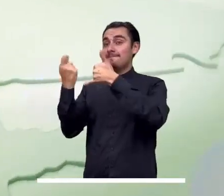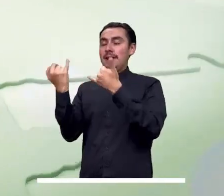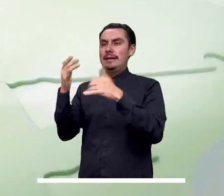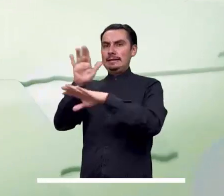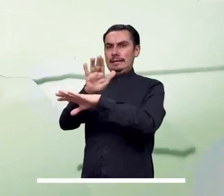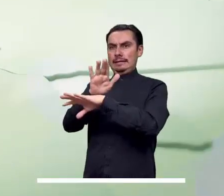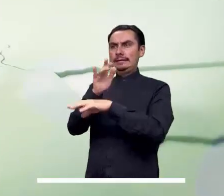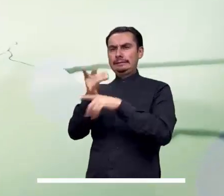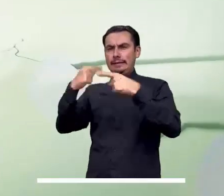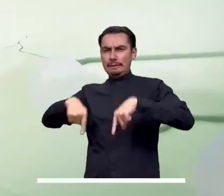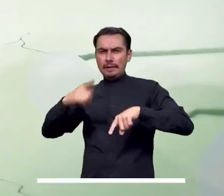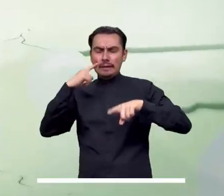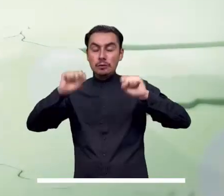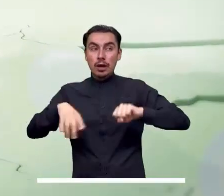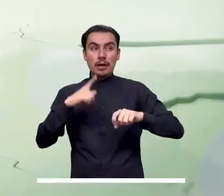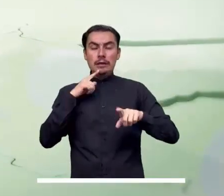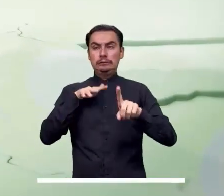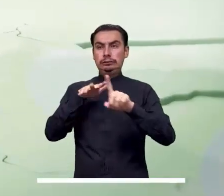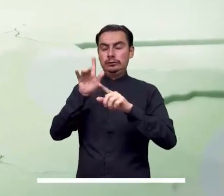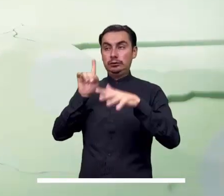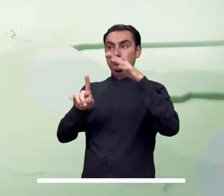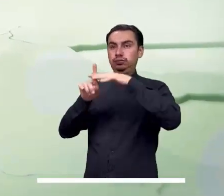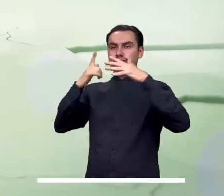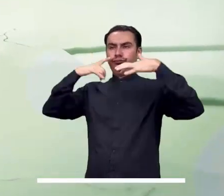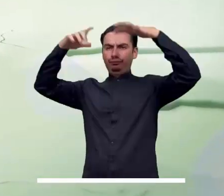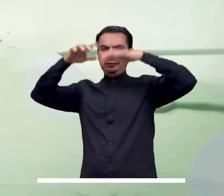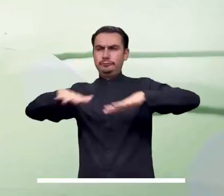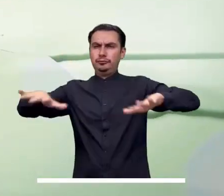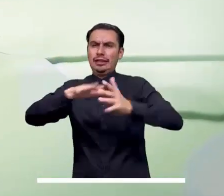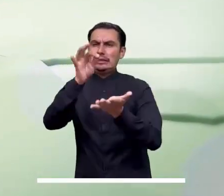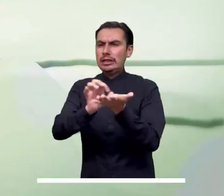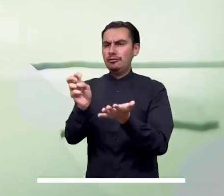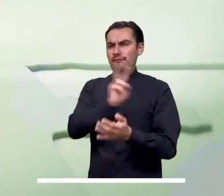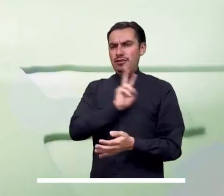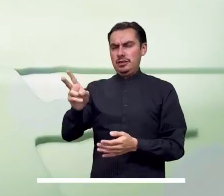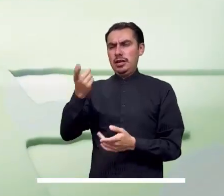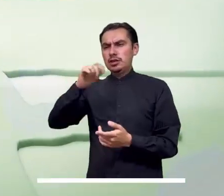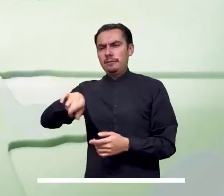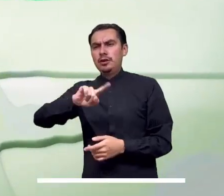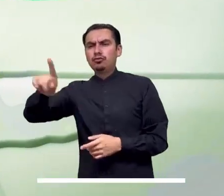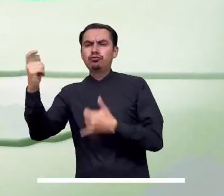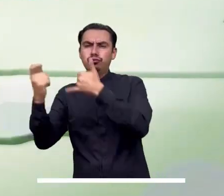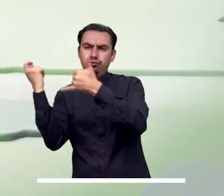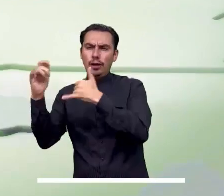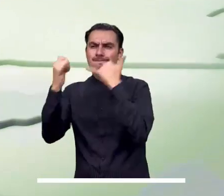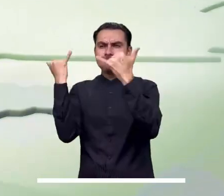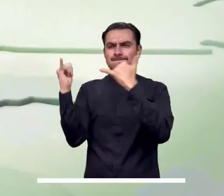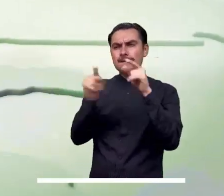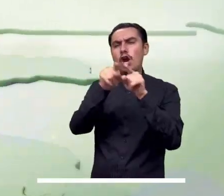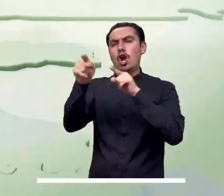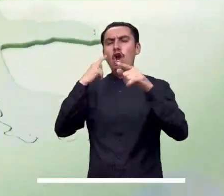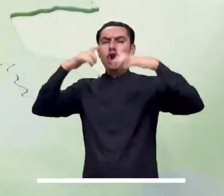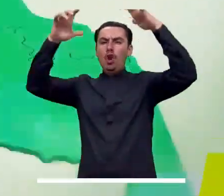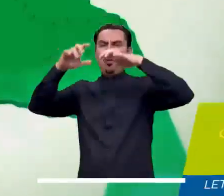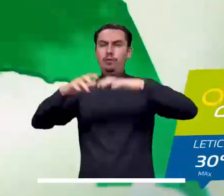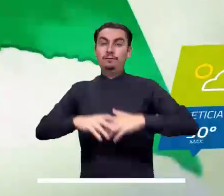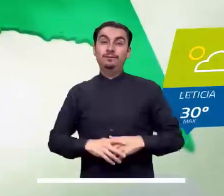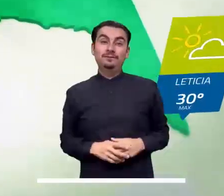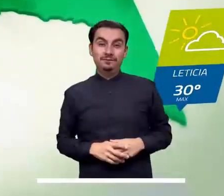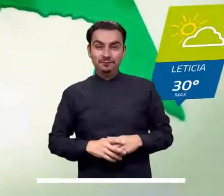nubes serán abundantes en la orinoquía en esta tarde las aguas podrían surgir en zonas de los departamentos de meta y